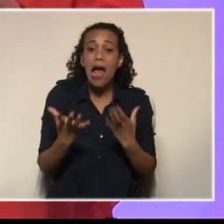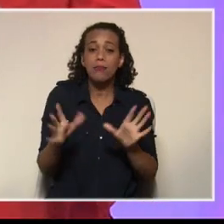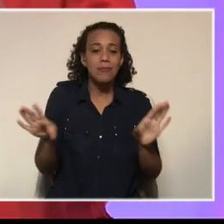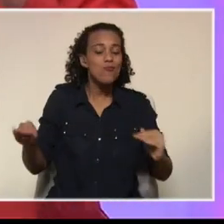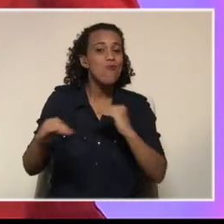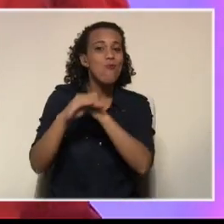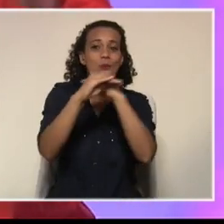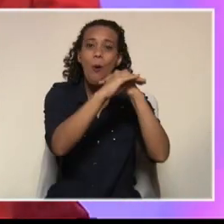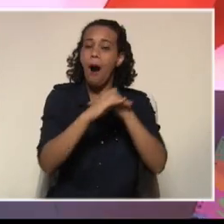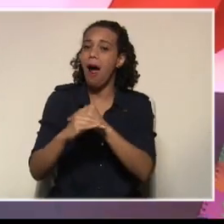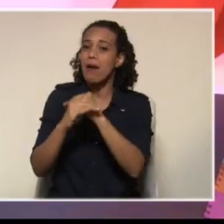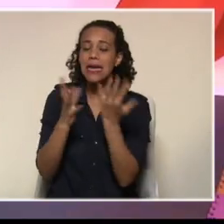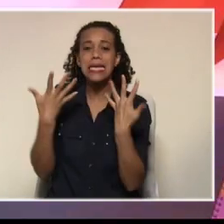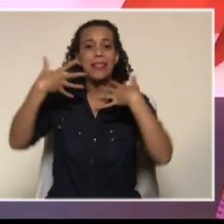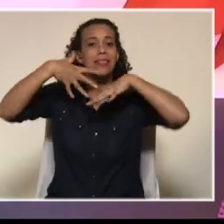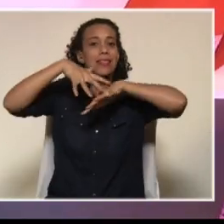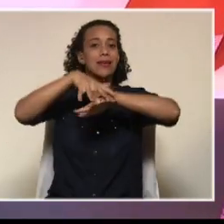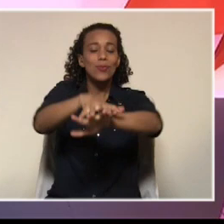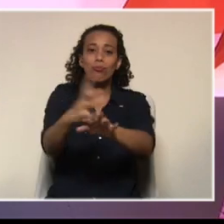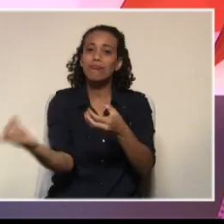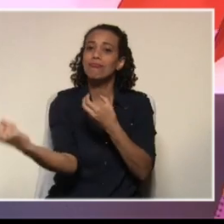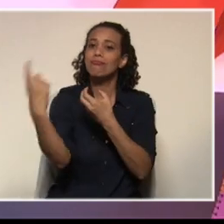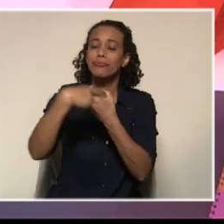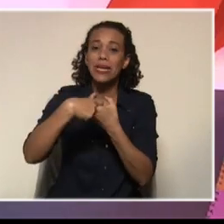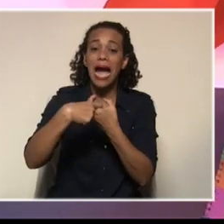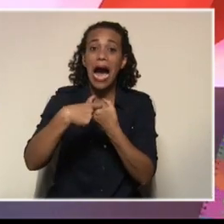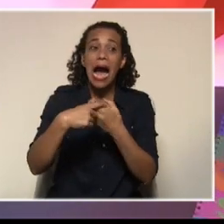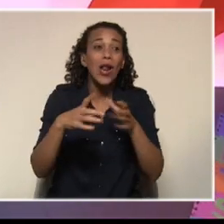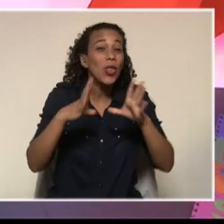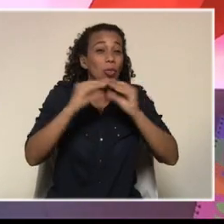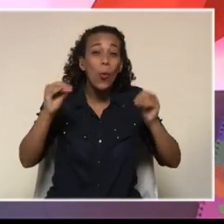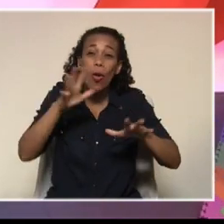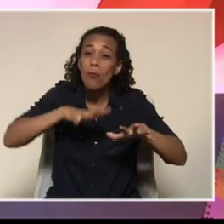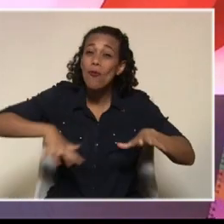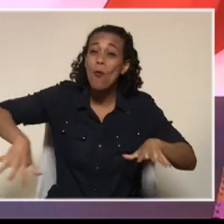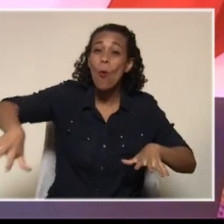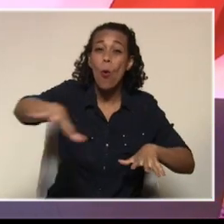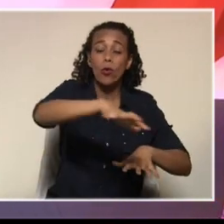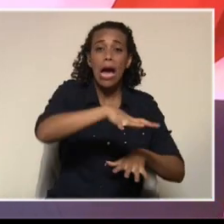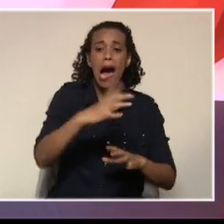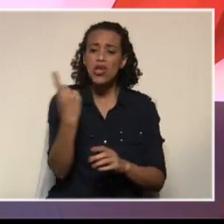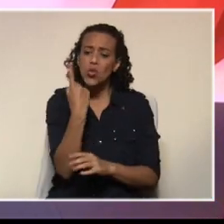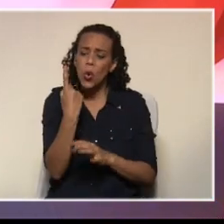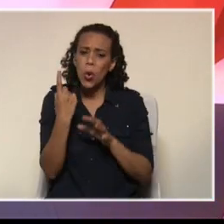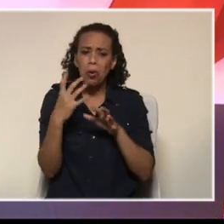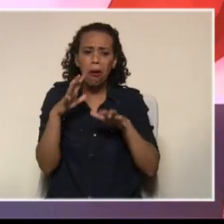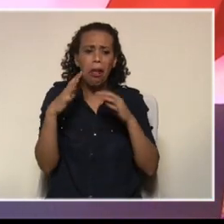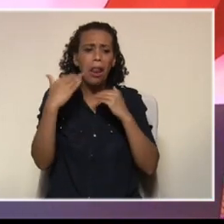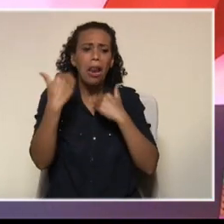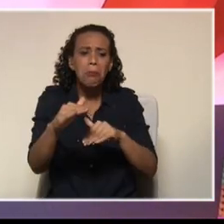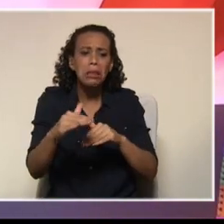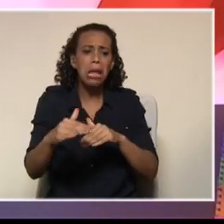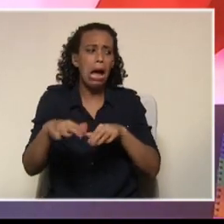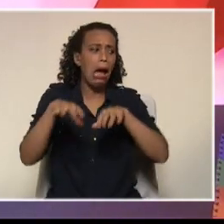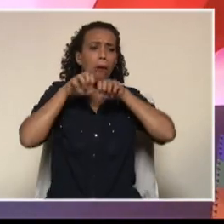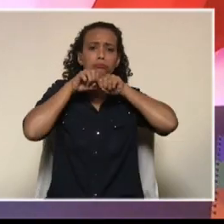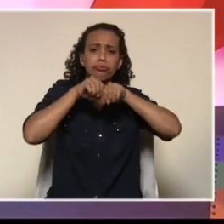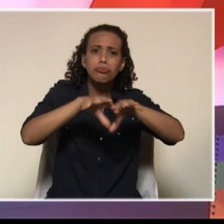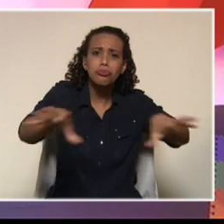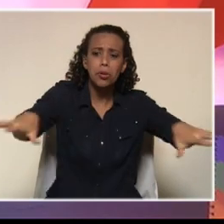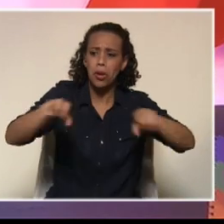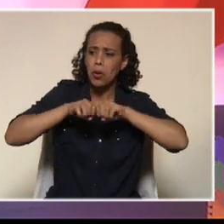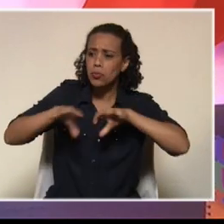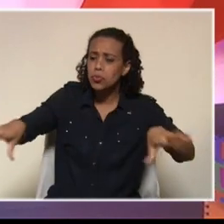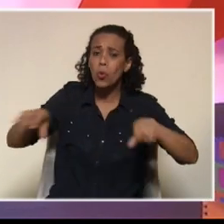equidad. Aquí, la educación a distancia tiene que llegar a todos los rincones de Venezuela y a todos los sectores, a los sectores